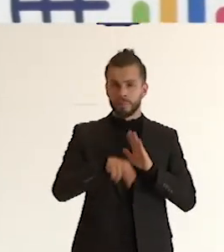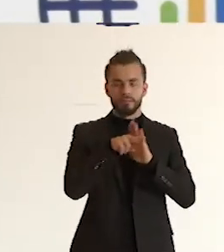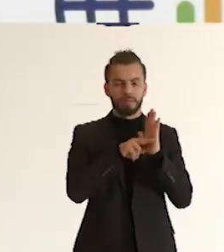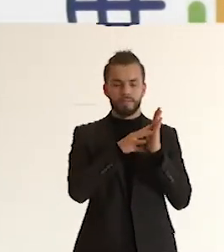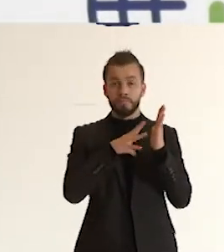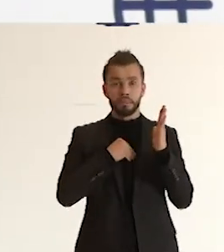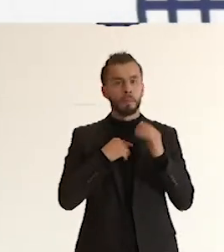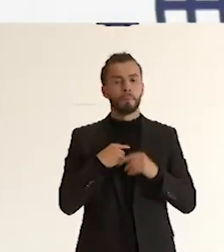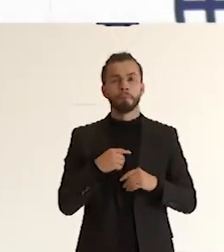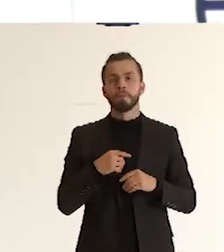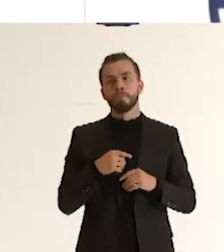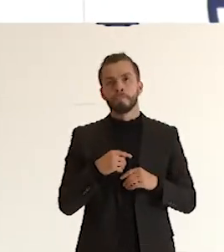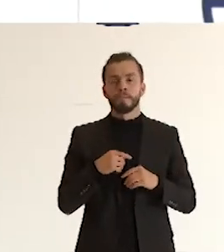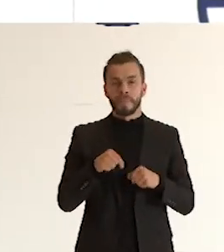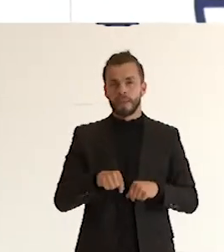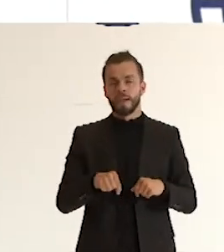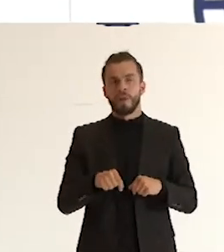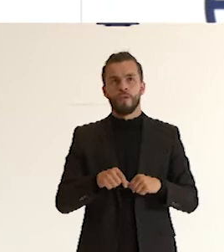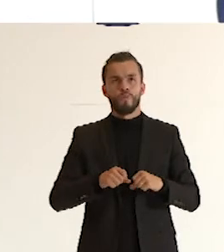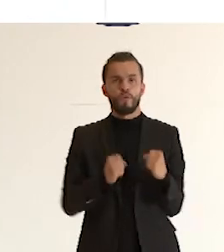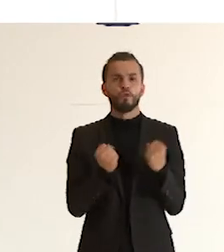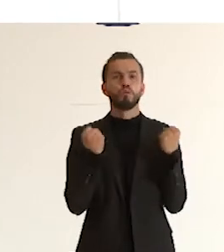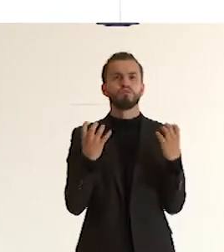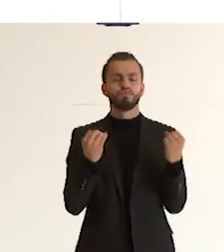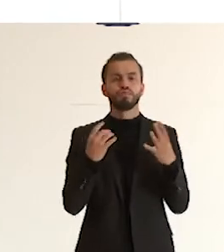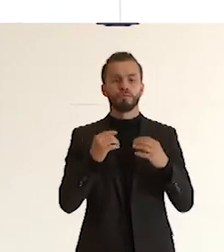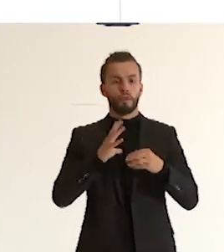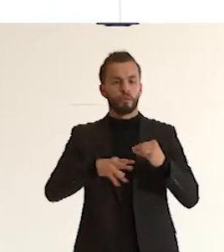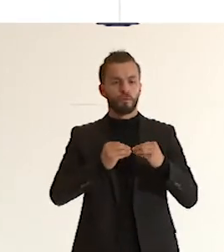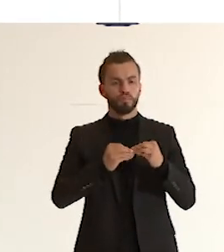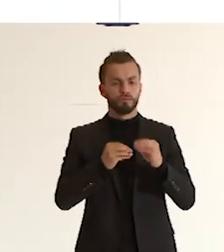pocos recursos locales de buena calidad